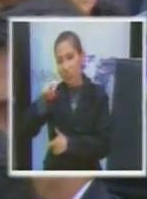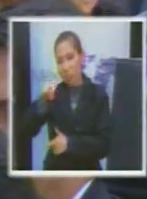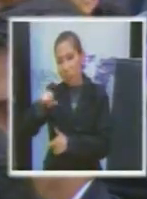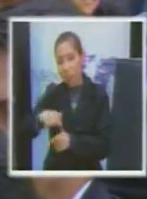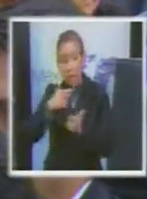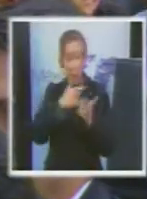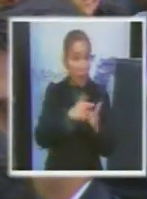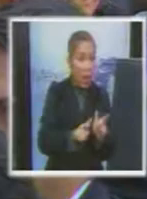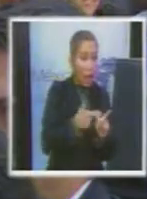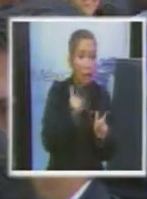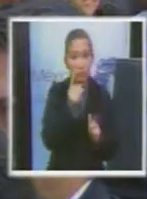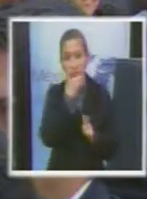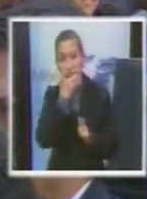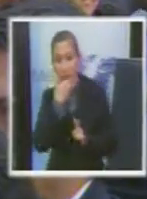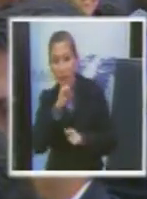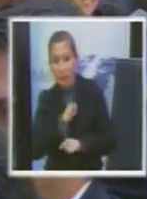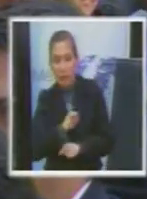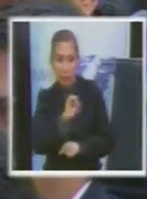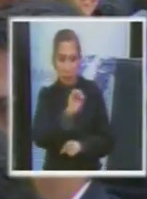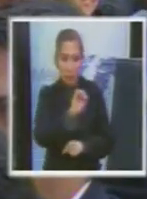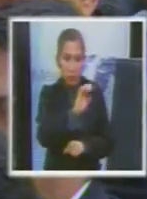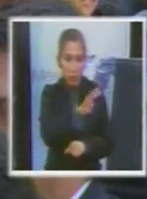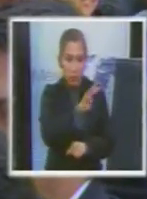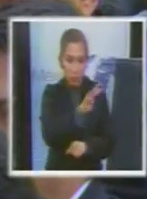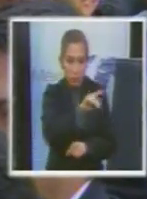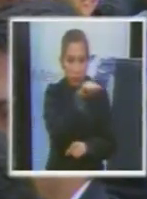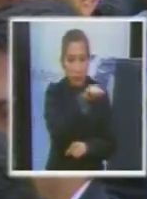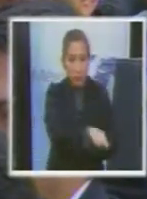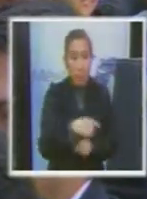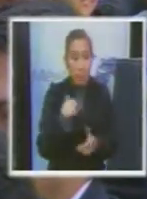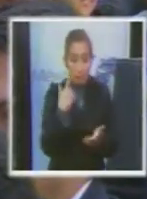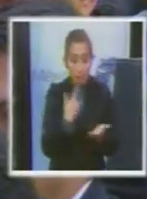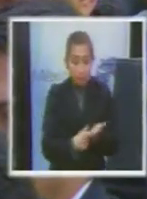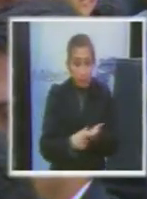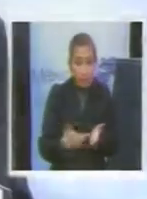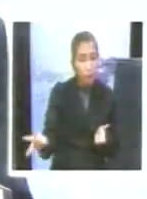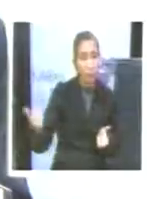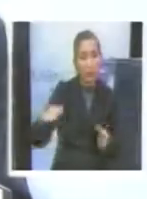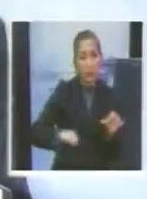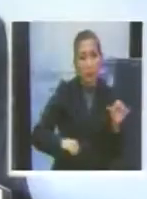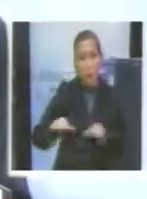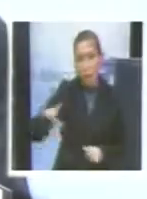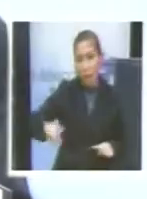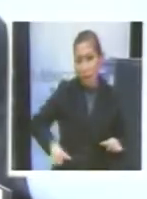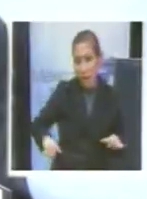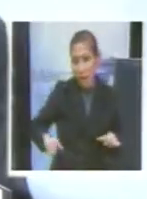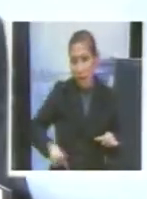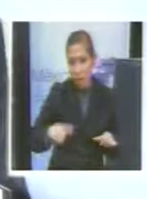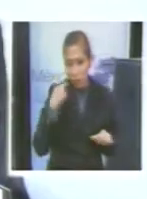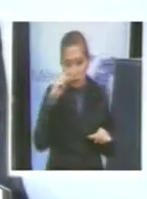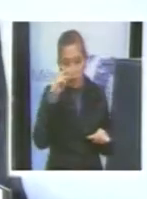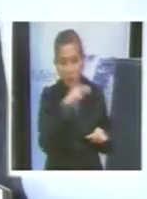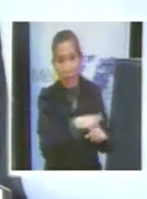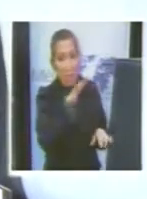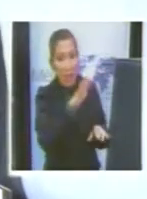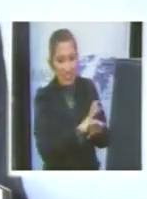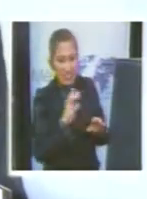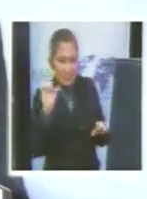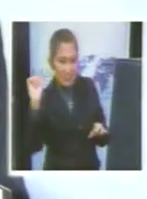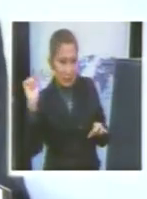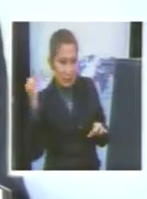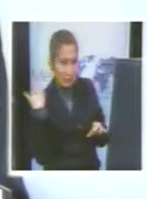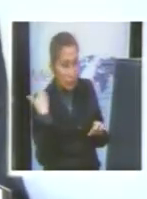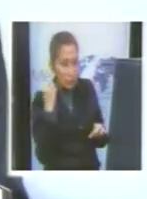liberales y conservadores en el siglo XIX. En la política interna mexicana se puso en evidencia, más